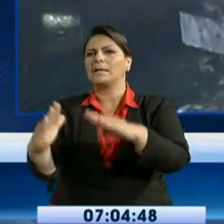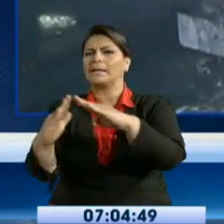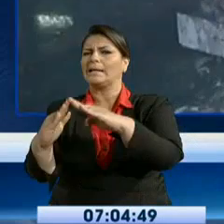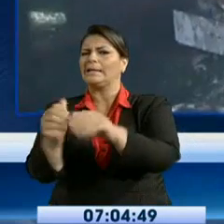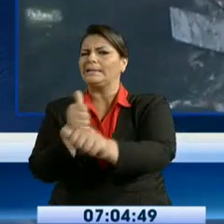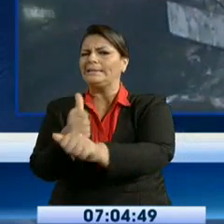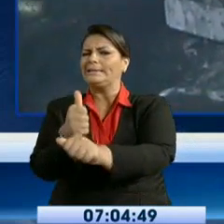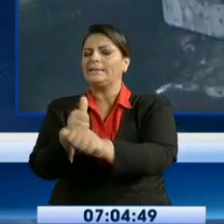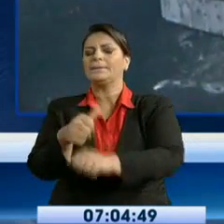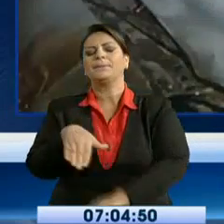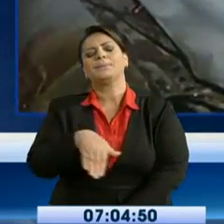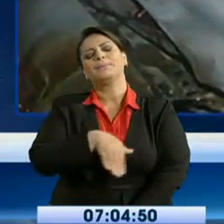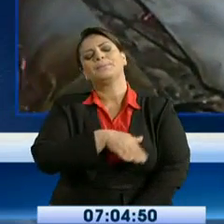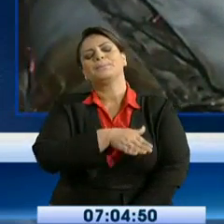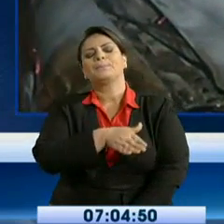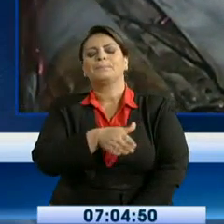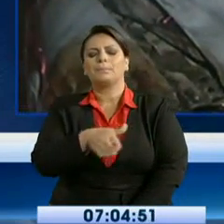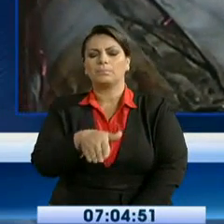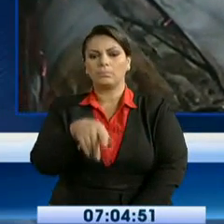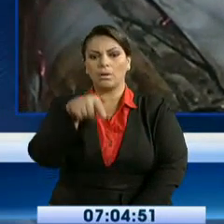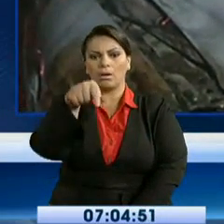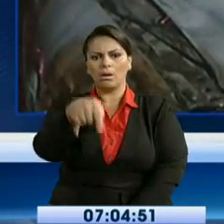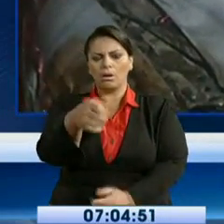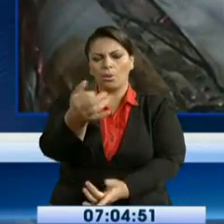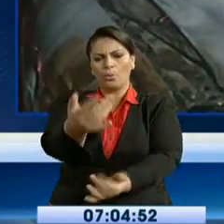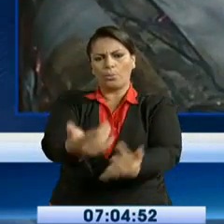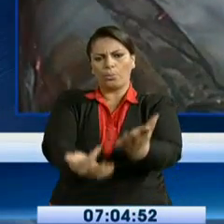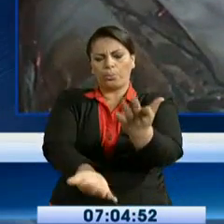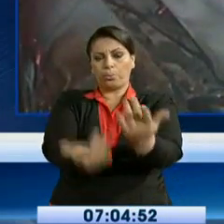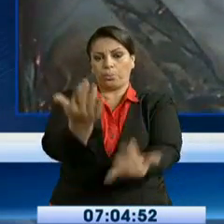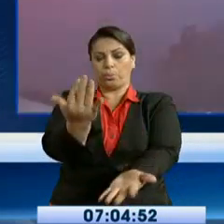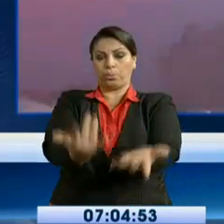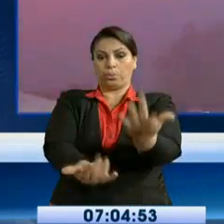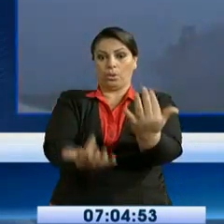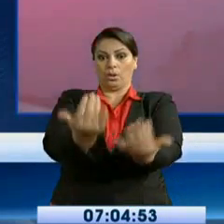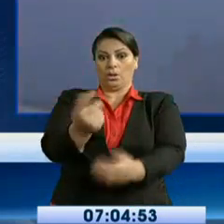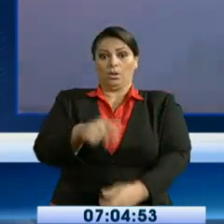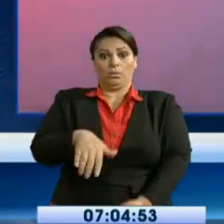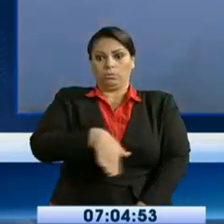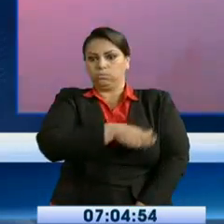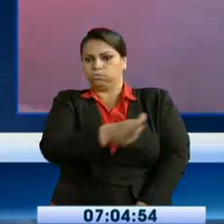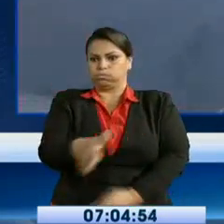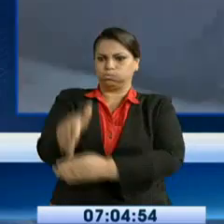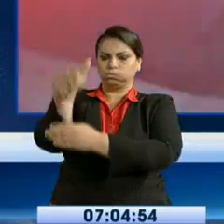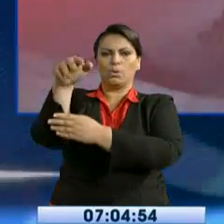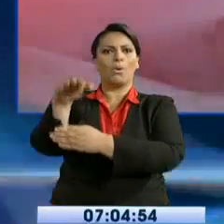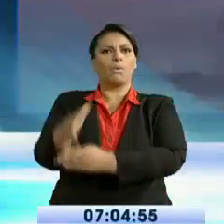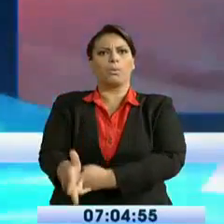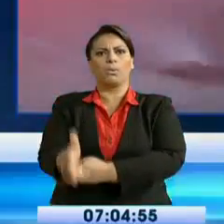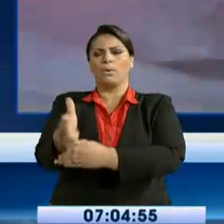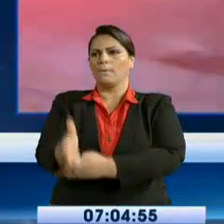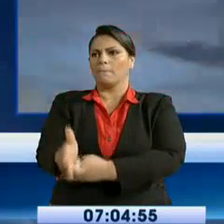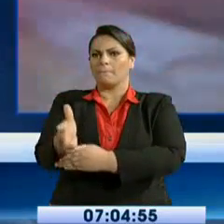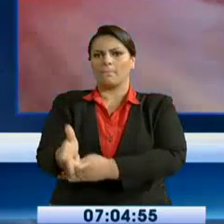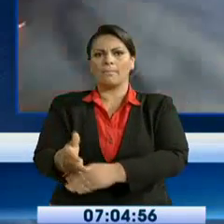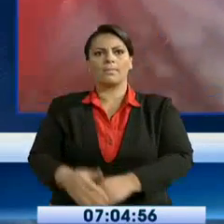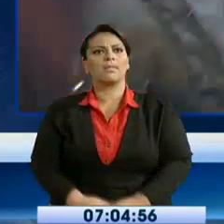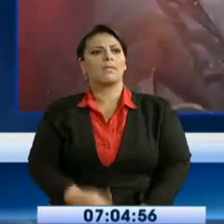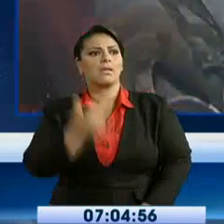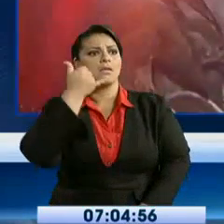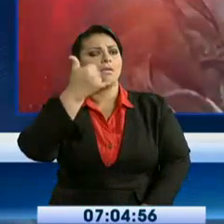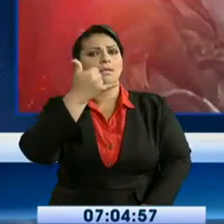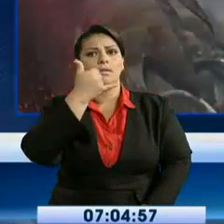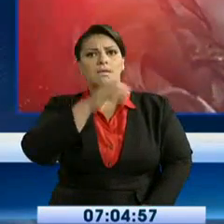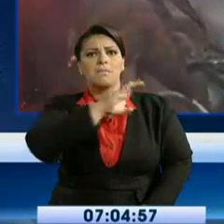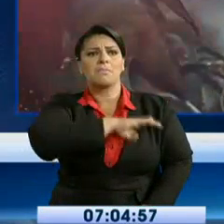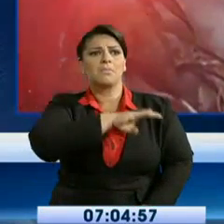llegamos y comenzó a salir fuego del vehículo. Por tal motivo, coordinamos con 911 para que la unidad del cuerpo de bomberos venga al lugar.